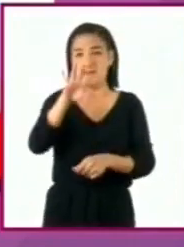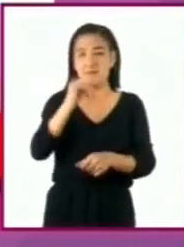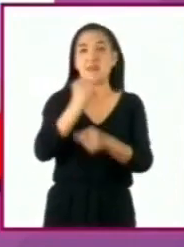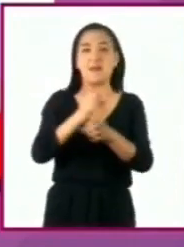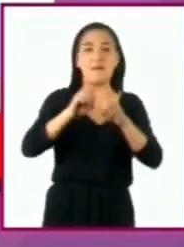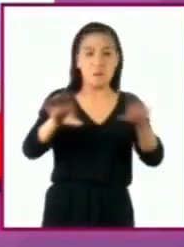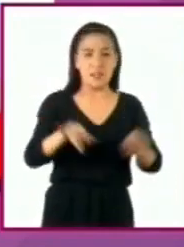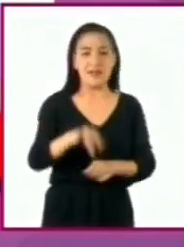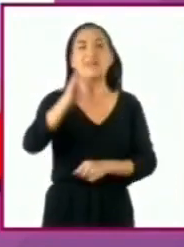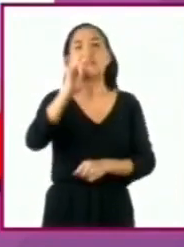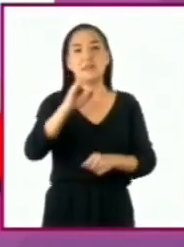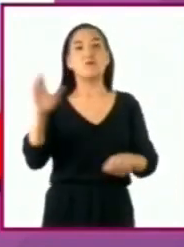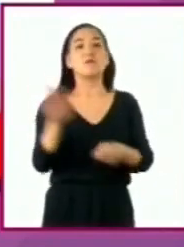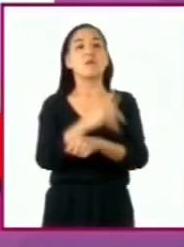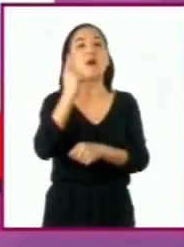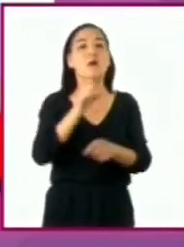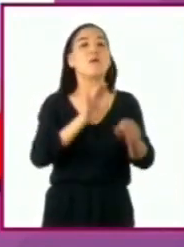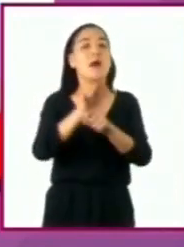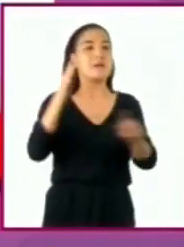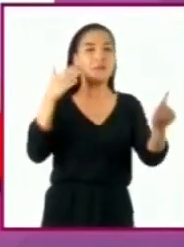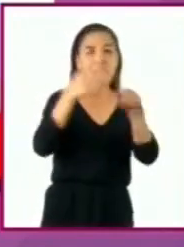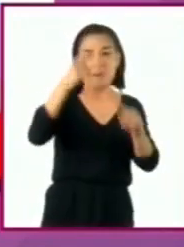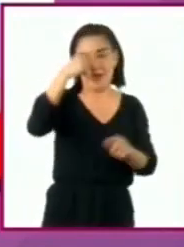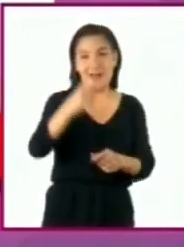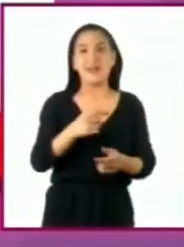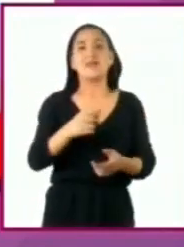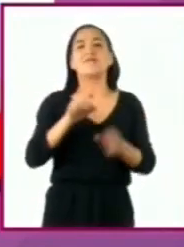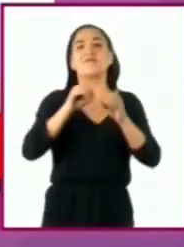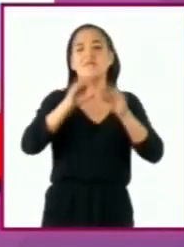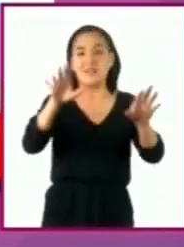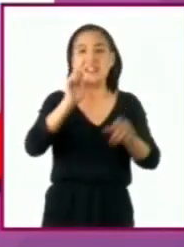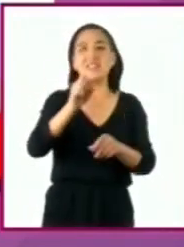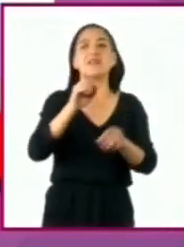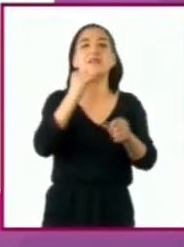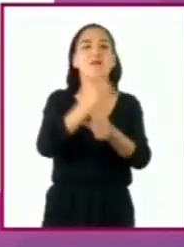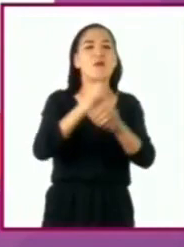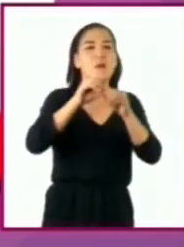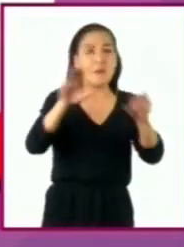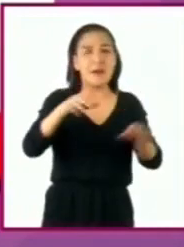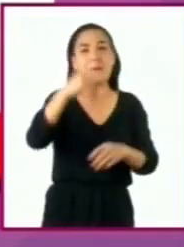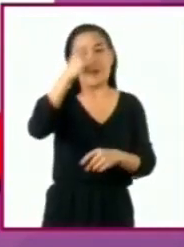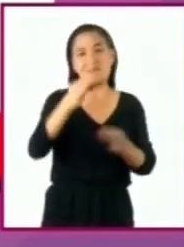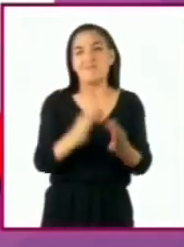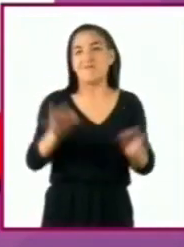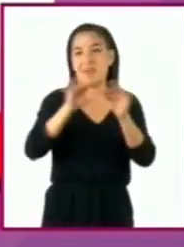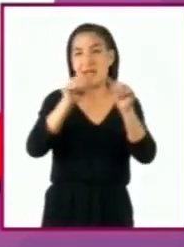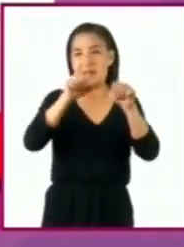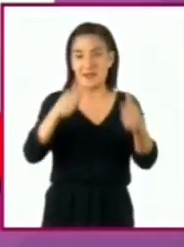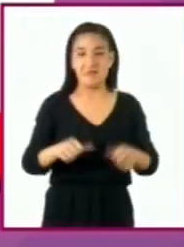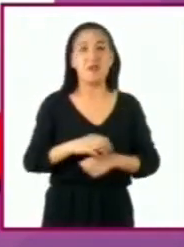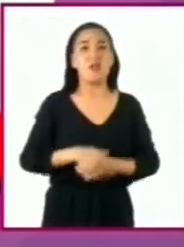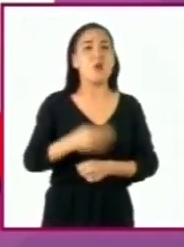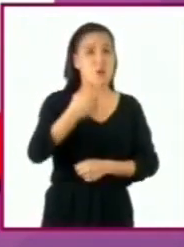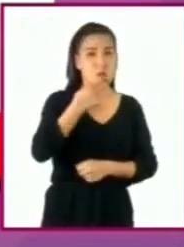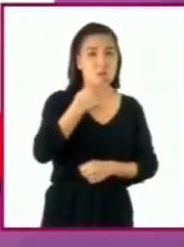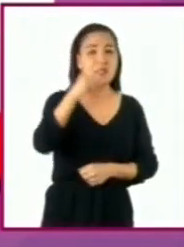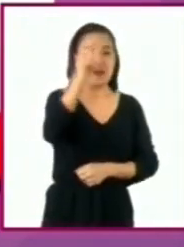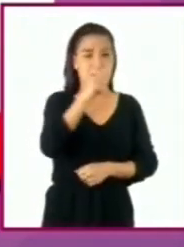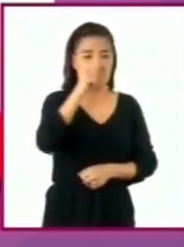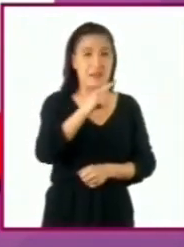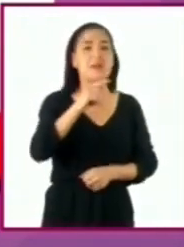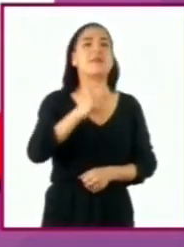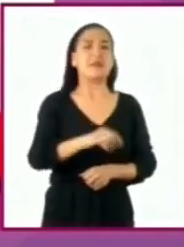Sí, porque su propósito es brindar información que apoya la importancia del arte. ¿Usa un lenguaje accesible?